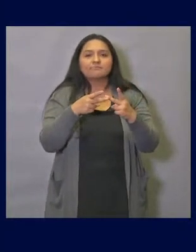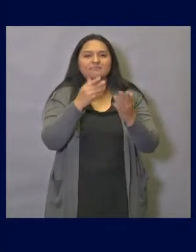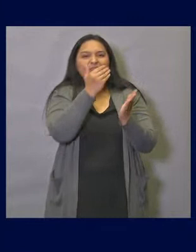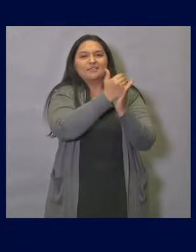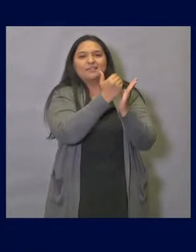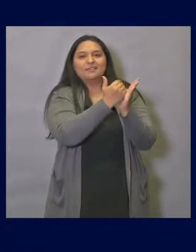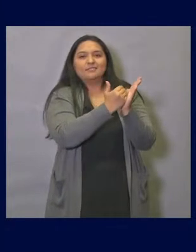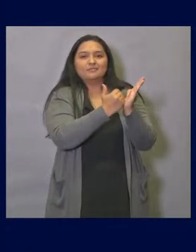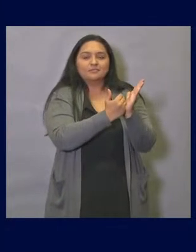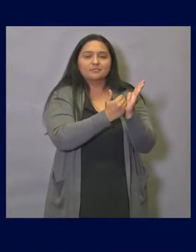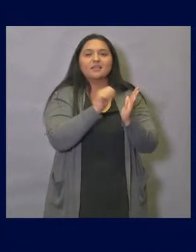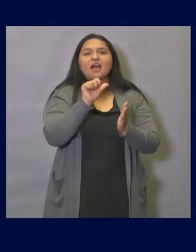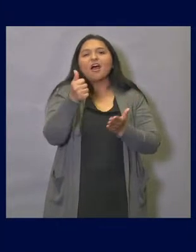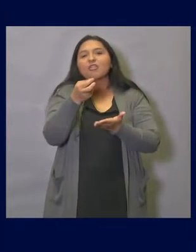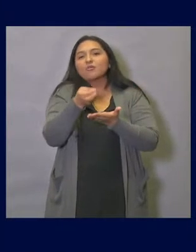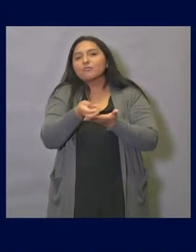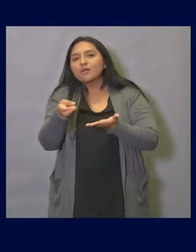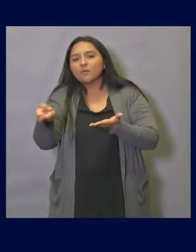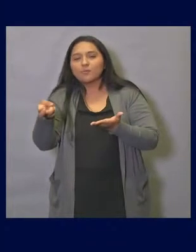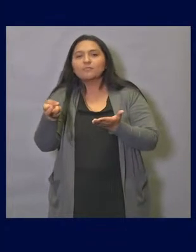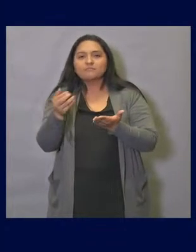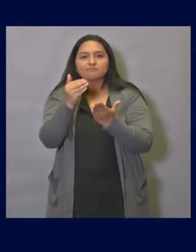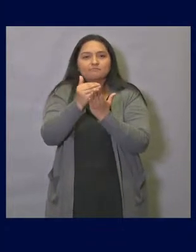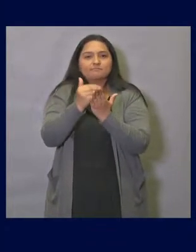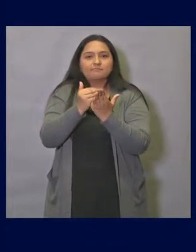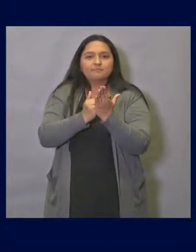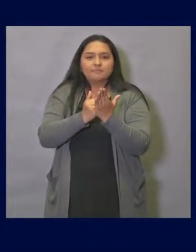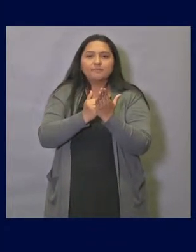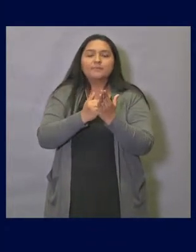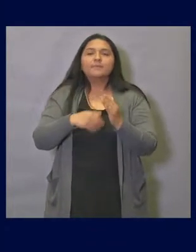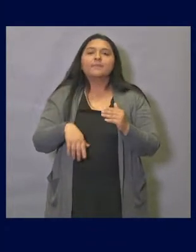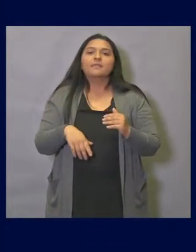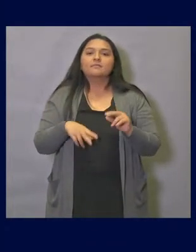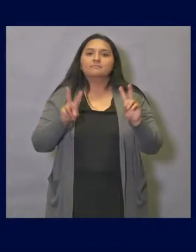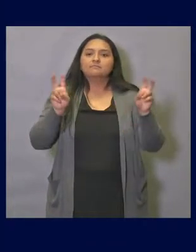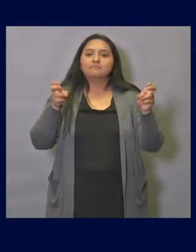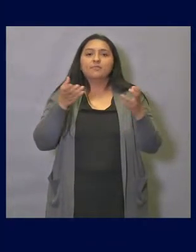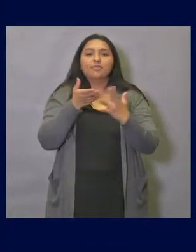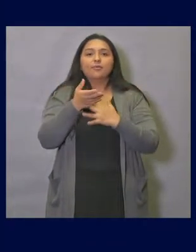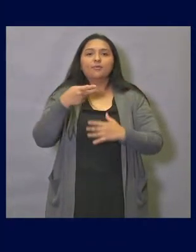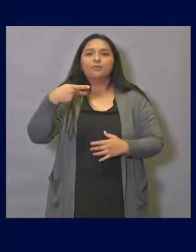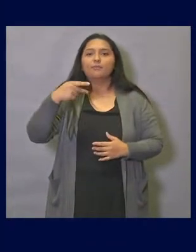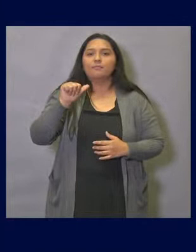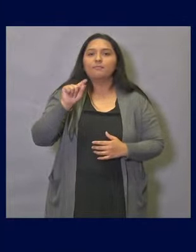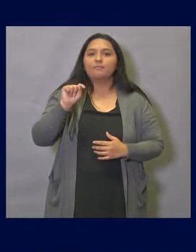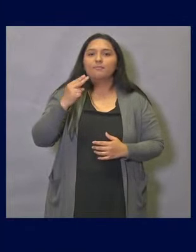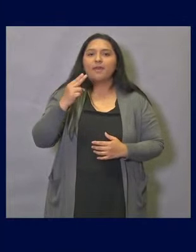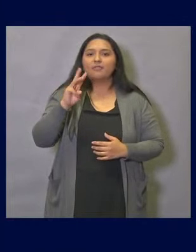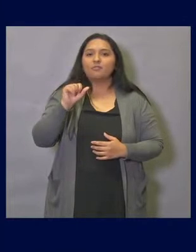agencias de recursos y referencias llamadas en inglés Pathways, Resource and Referral Agencies.